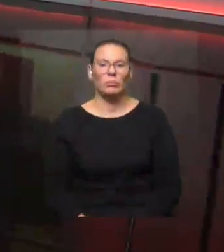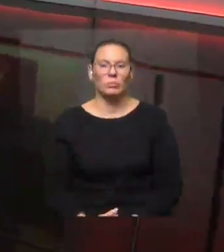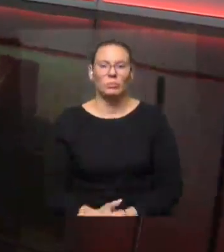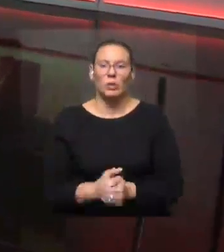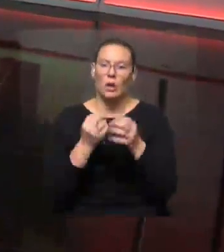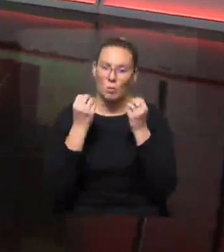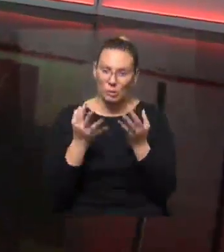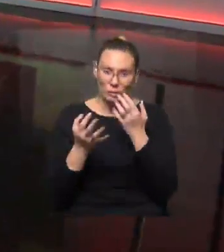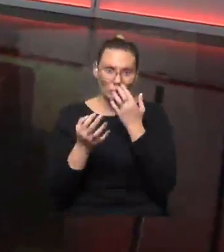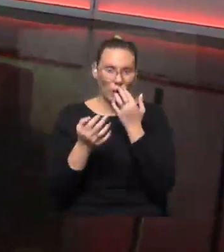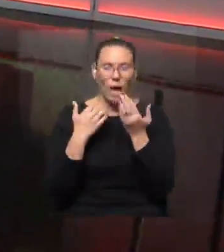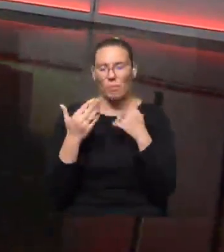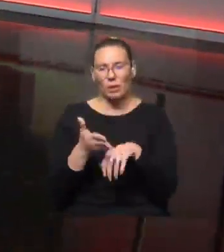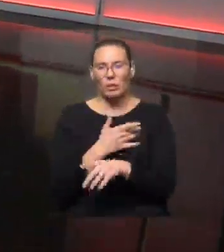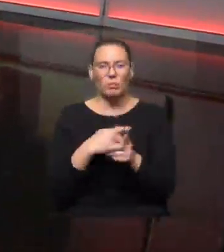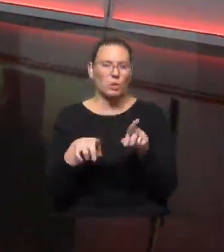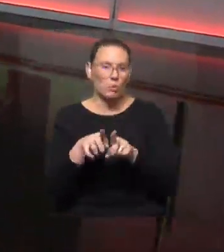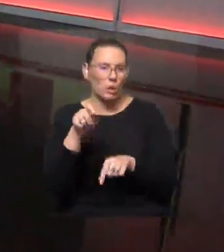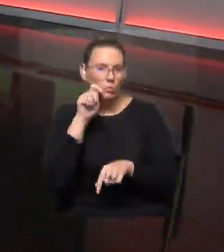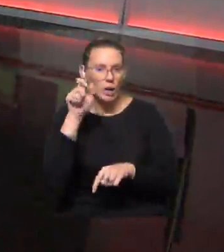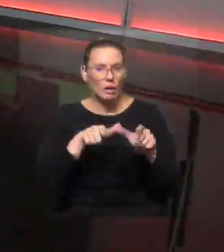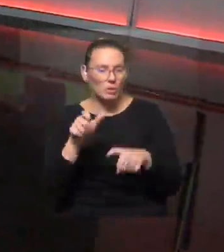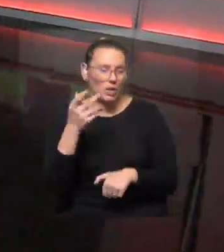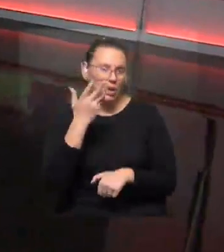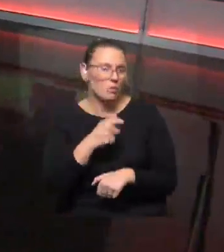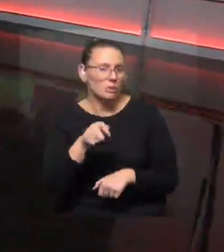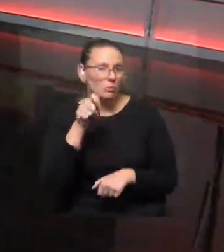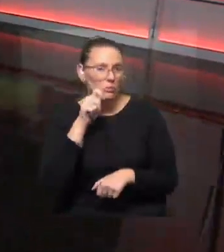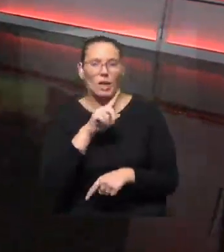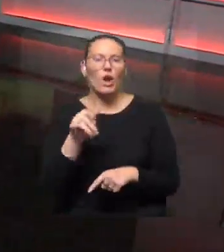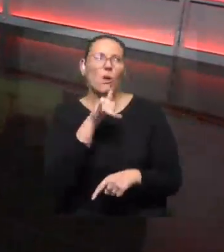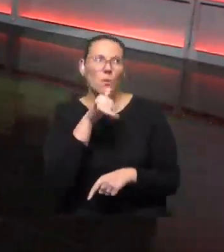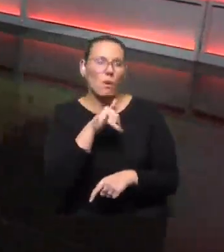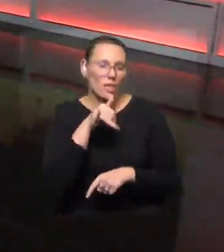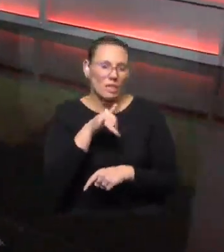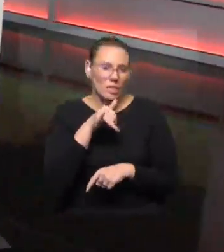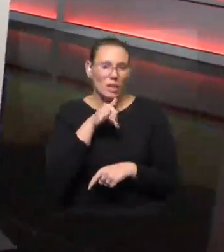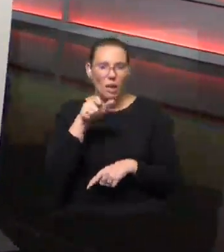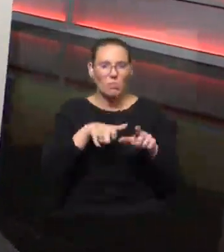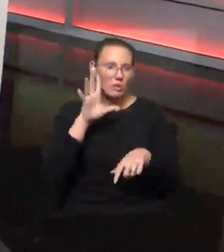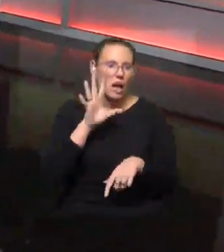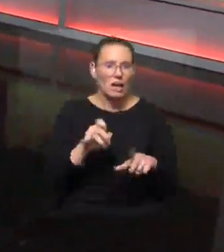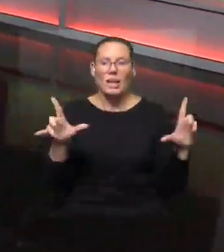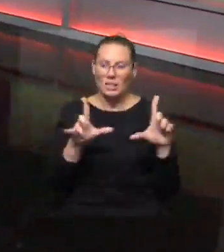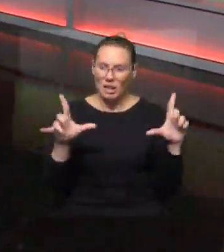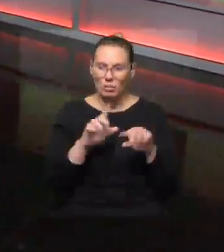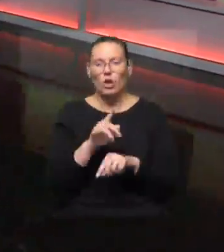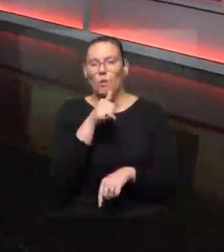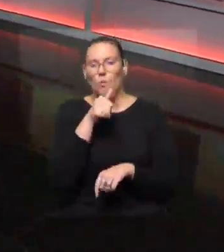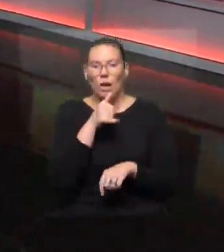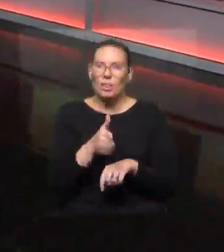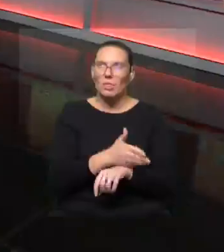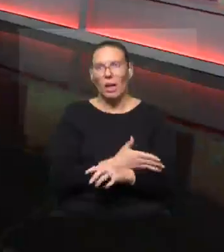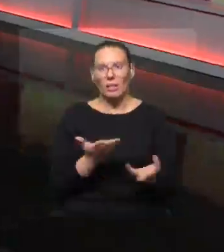hablando le gusta la fraternidad la gente aún cree en la televisión